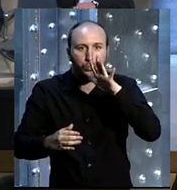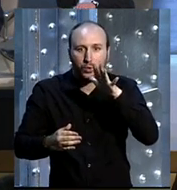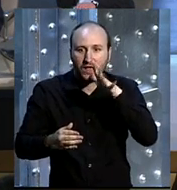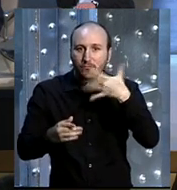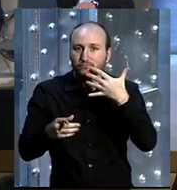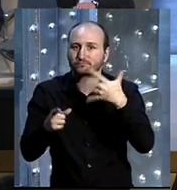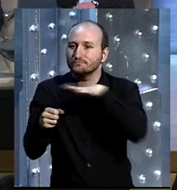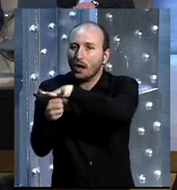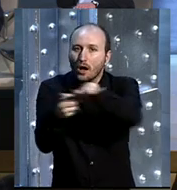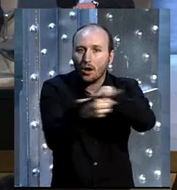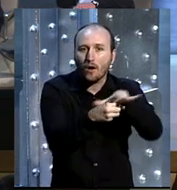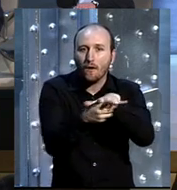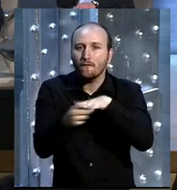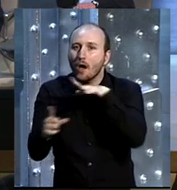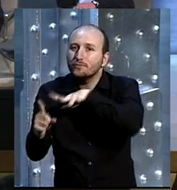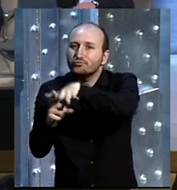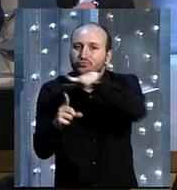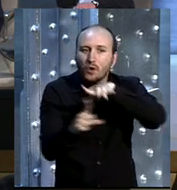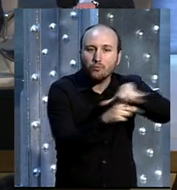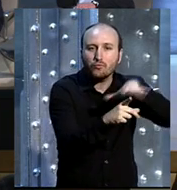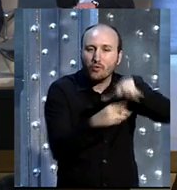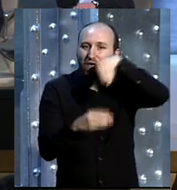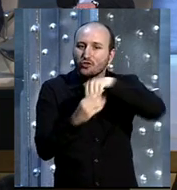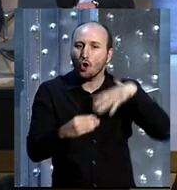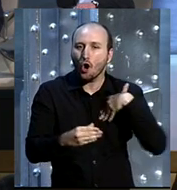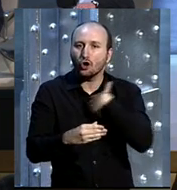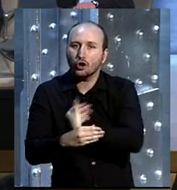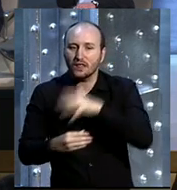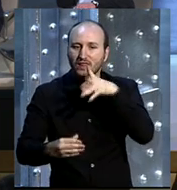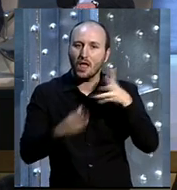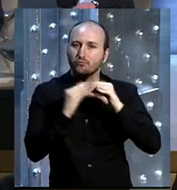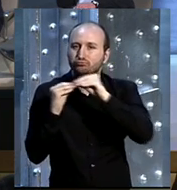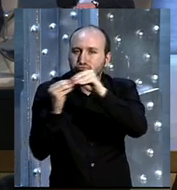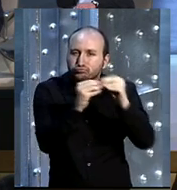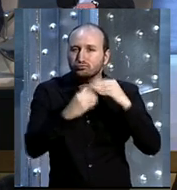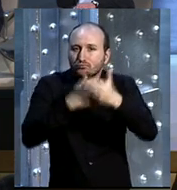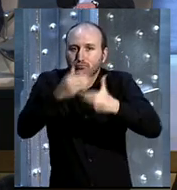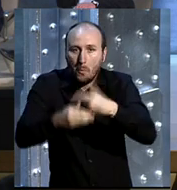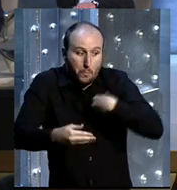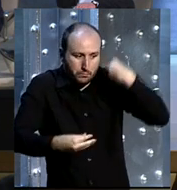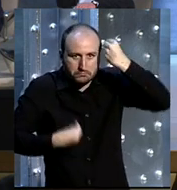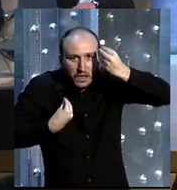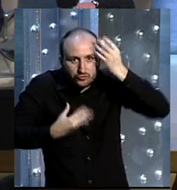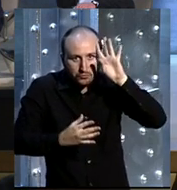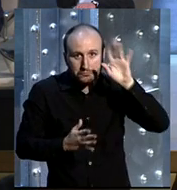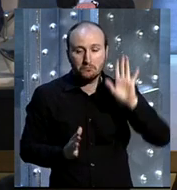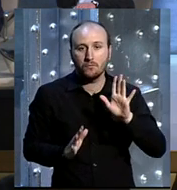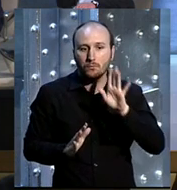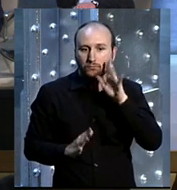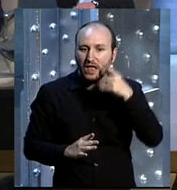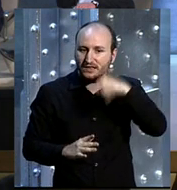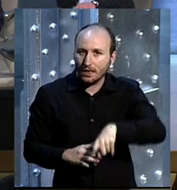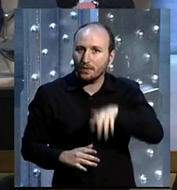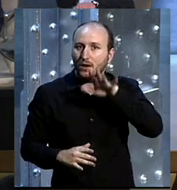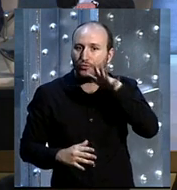tiene además un papel dinamizador, creo yo, y bastante, digamos,